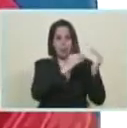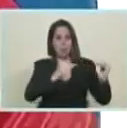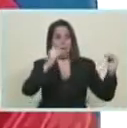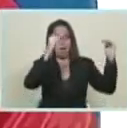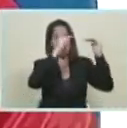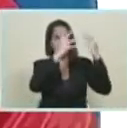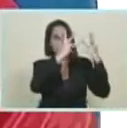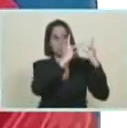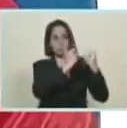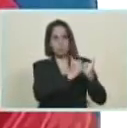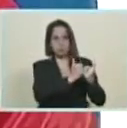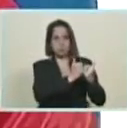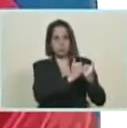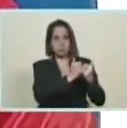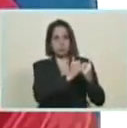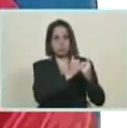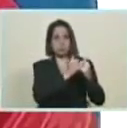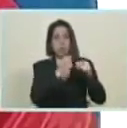nómina ejecutiva.